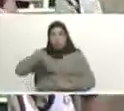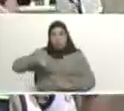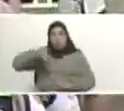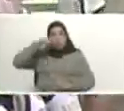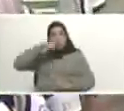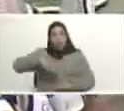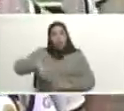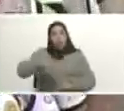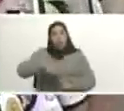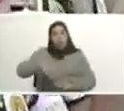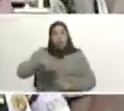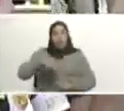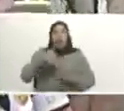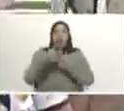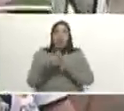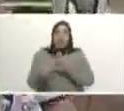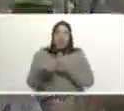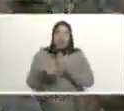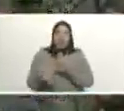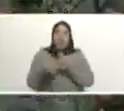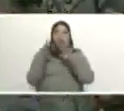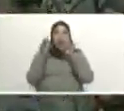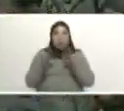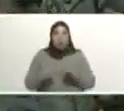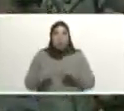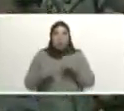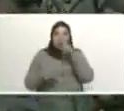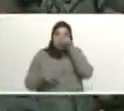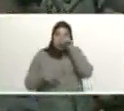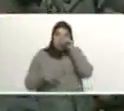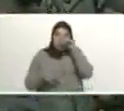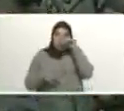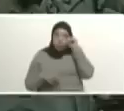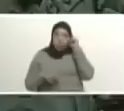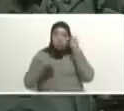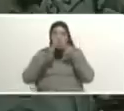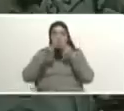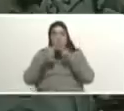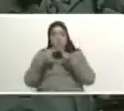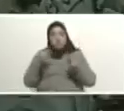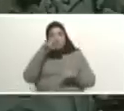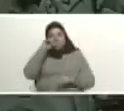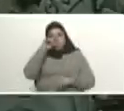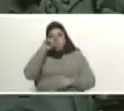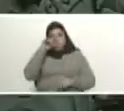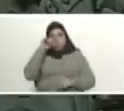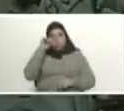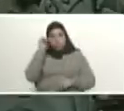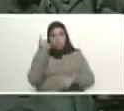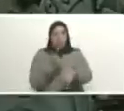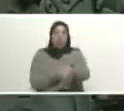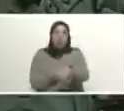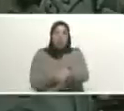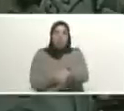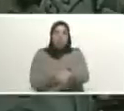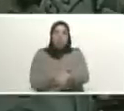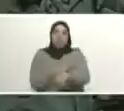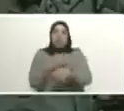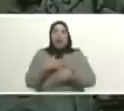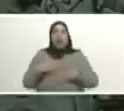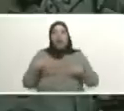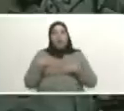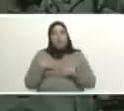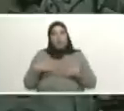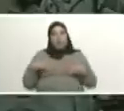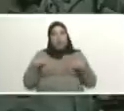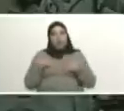pueda disfrutar de su derecho a la seguridad, a la paz, a la armonía, a la convivencia.